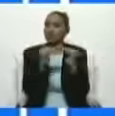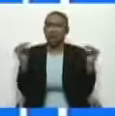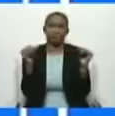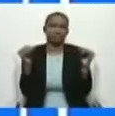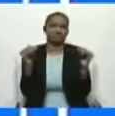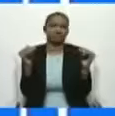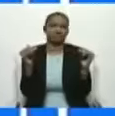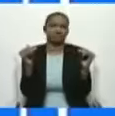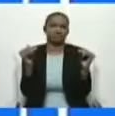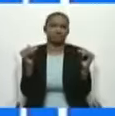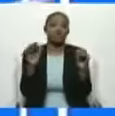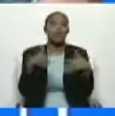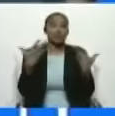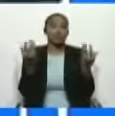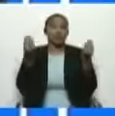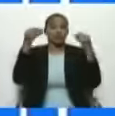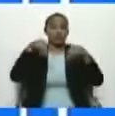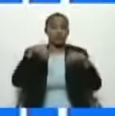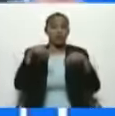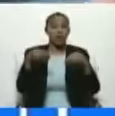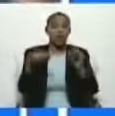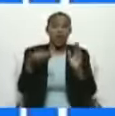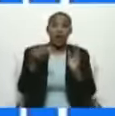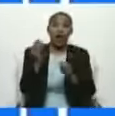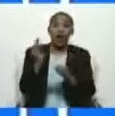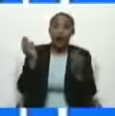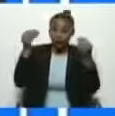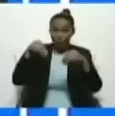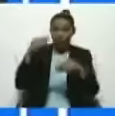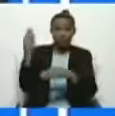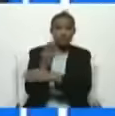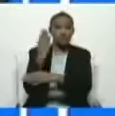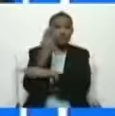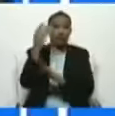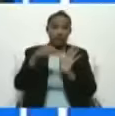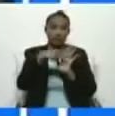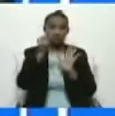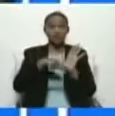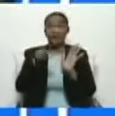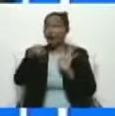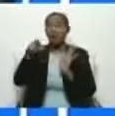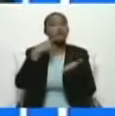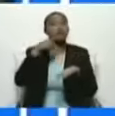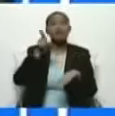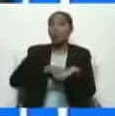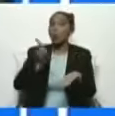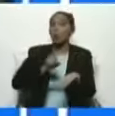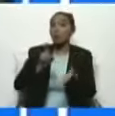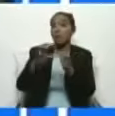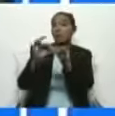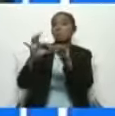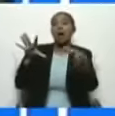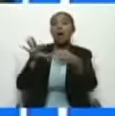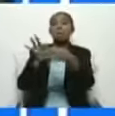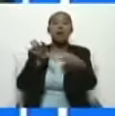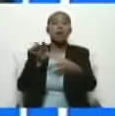Por eso cuando firmamos el acuerdo de Barbados, que no cumplieron ellos, por violentos, por desunidos que están,